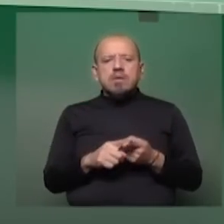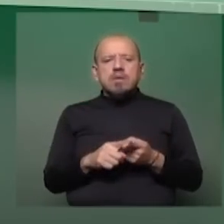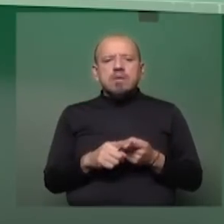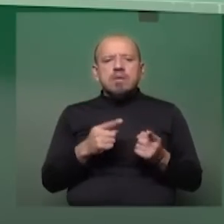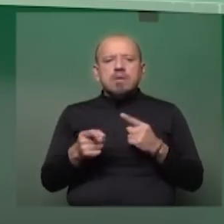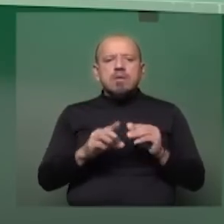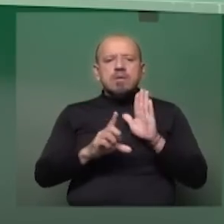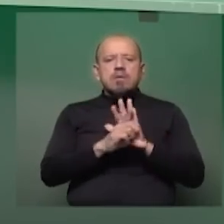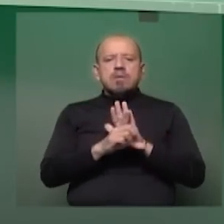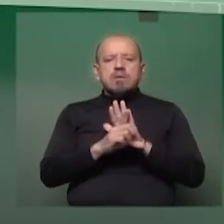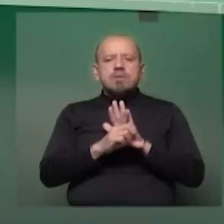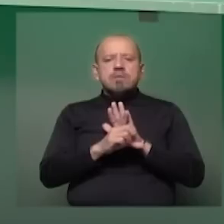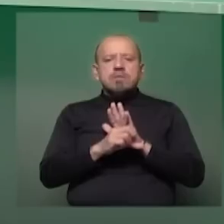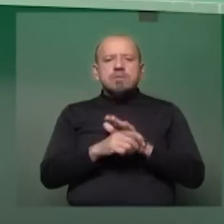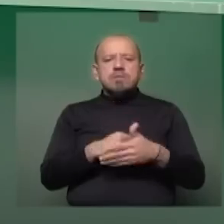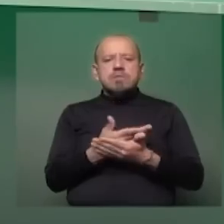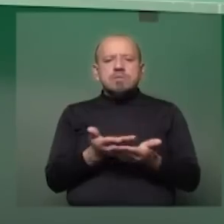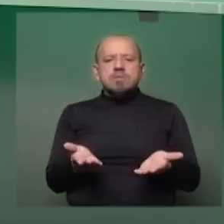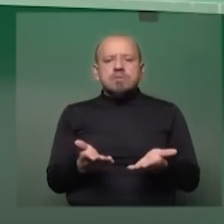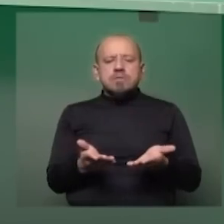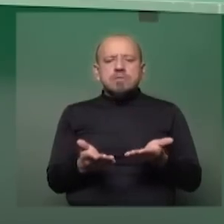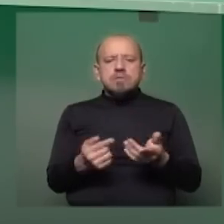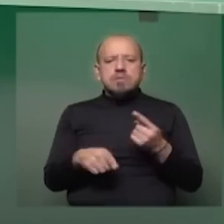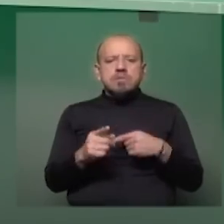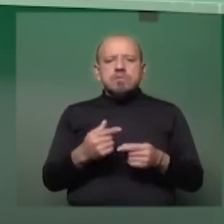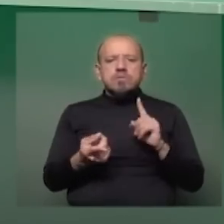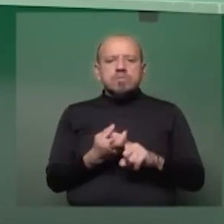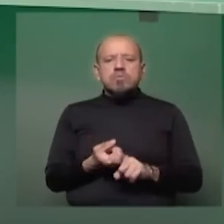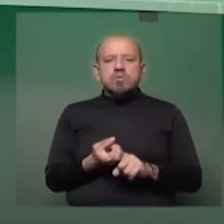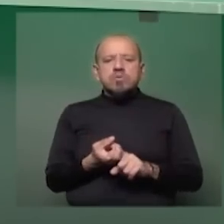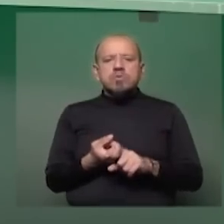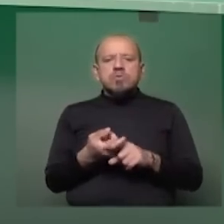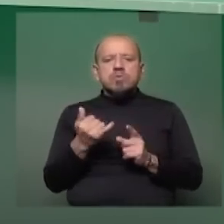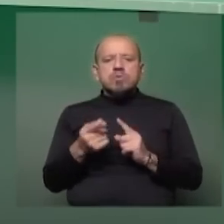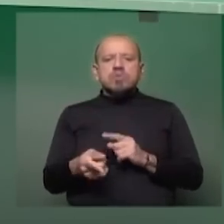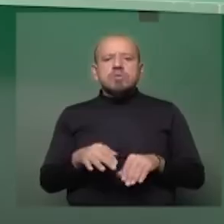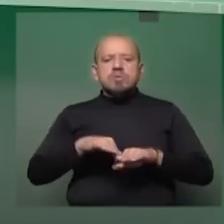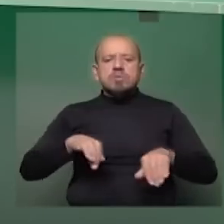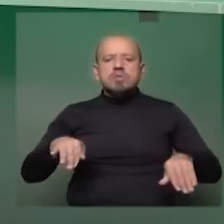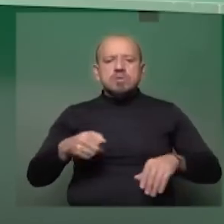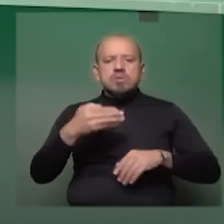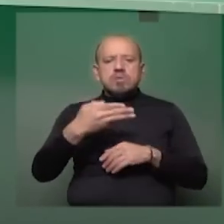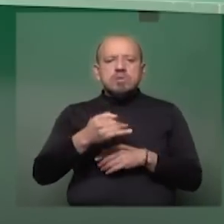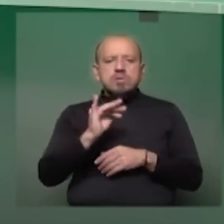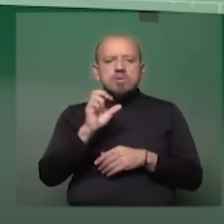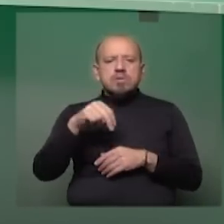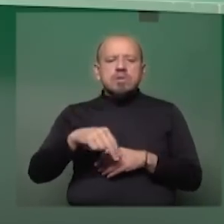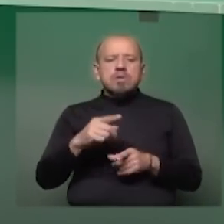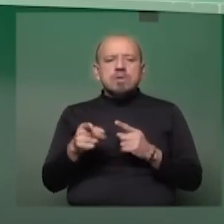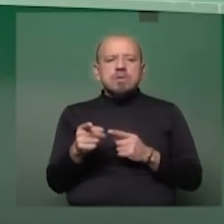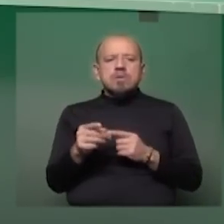que legalmente no puede presentar la declaración de su esposa con quien tiene separación de bienes y fue en este